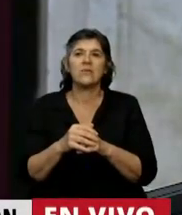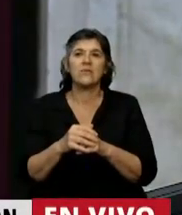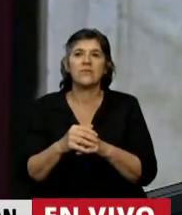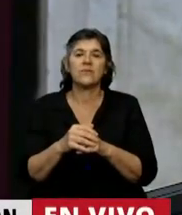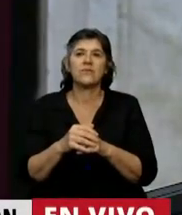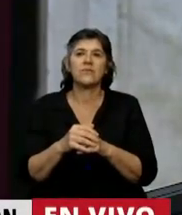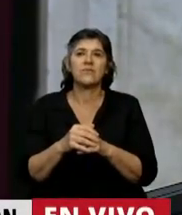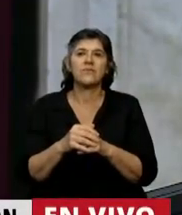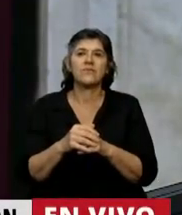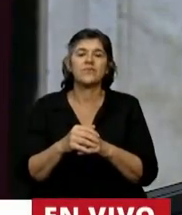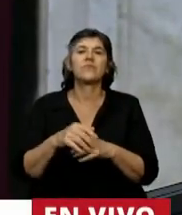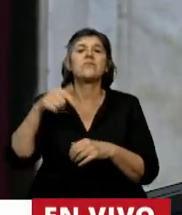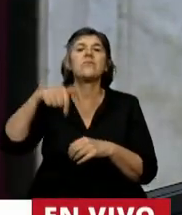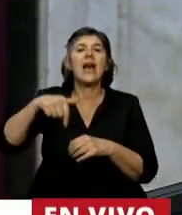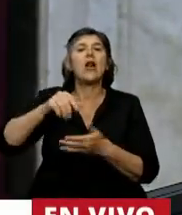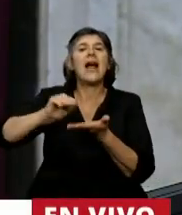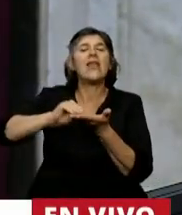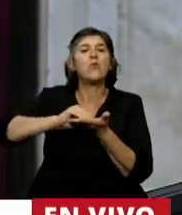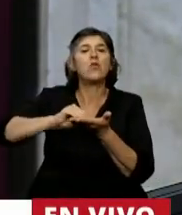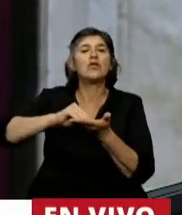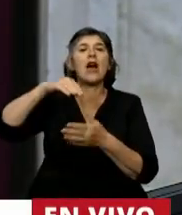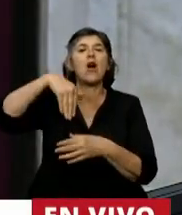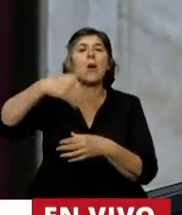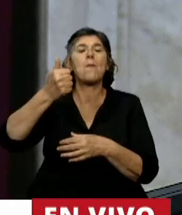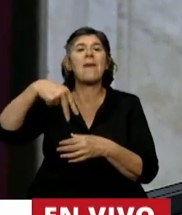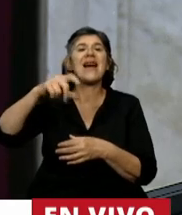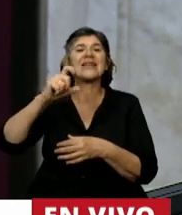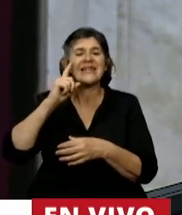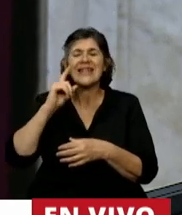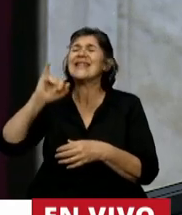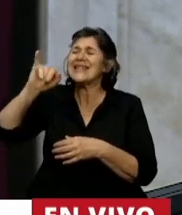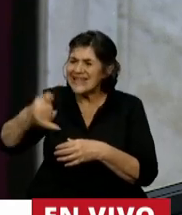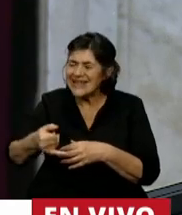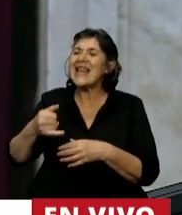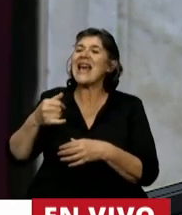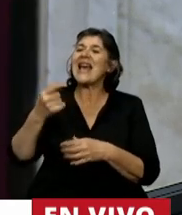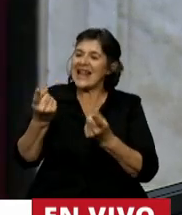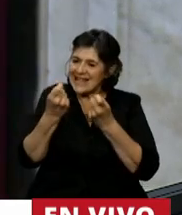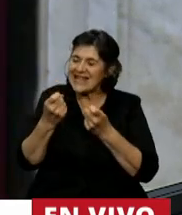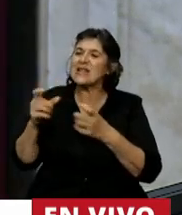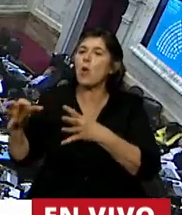En el uso de la palabra el diputado Manzi, cuando hay quórum, ahora se lo mando.